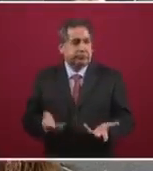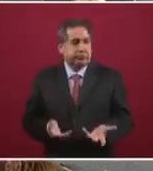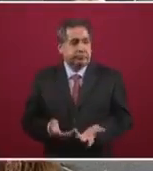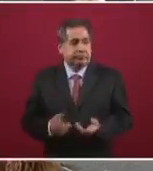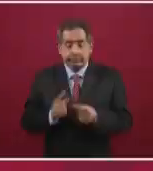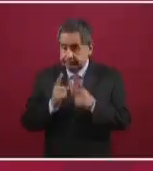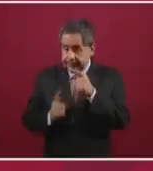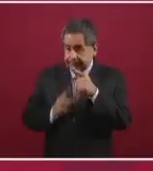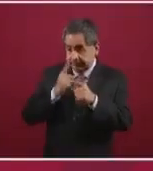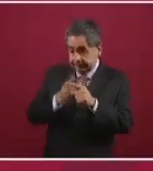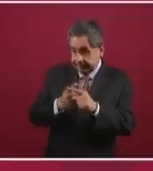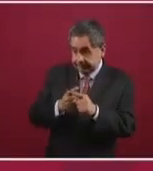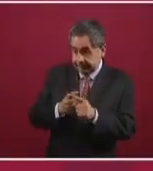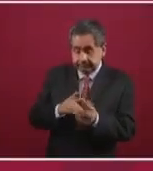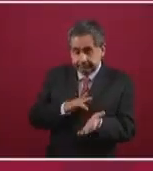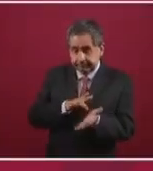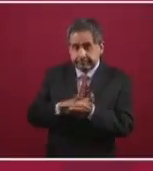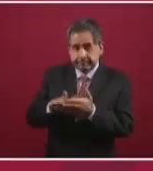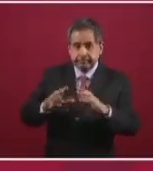Más el apoyo